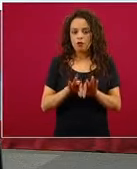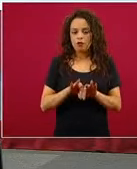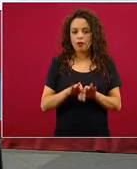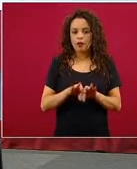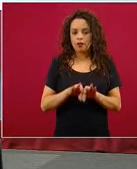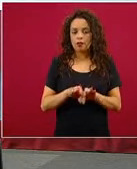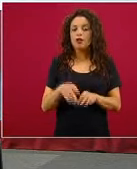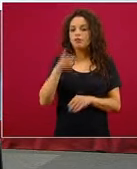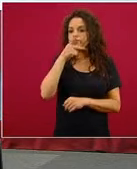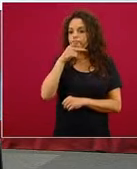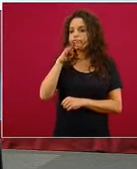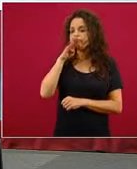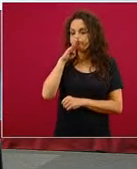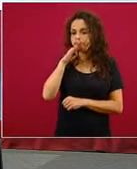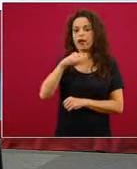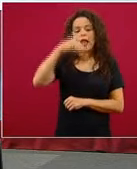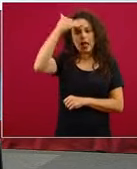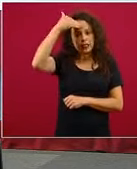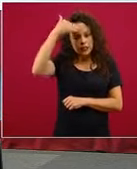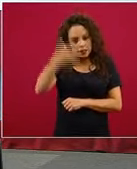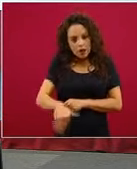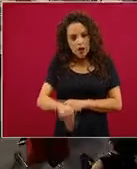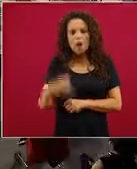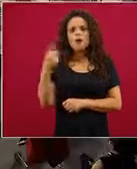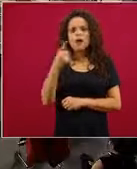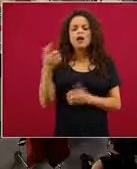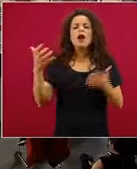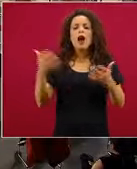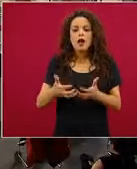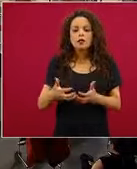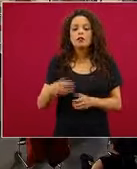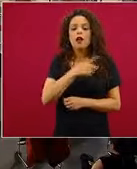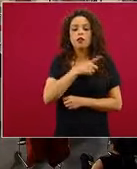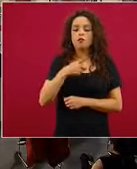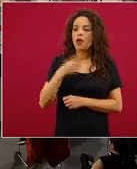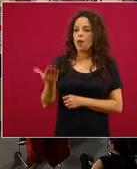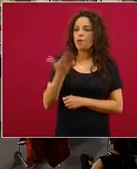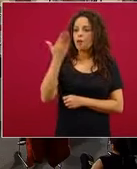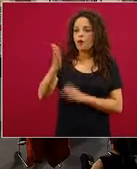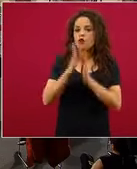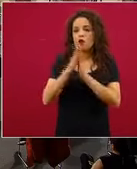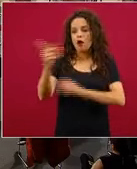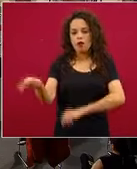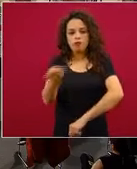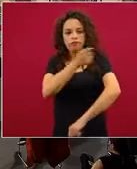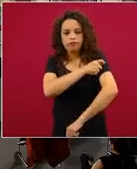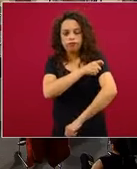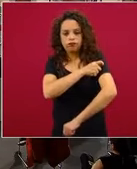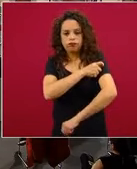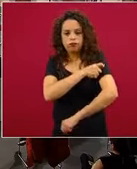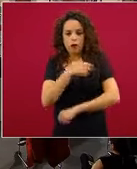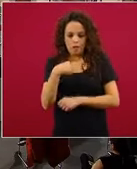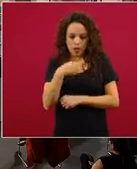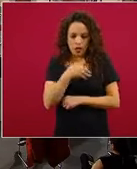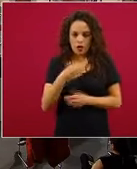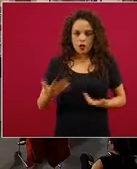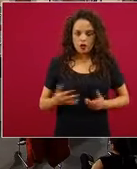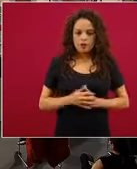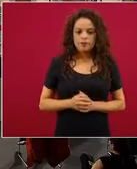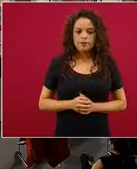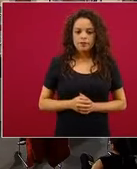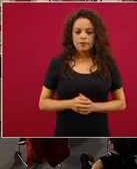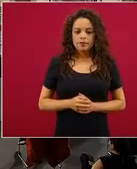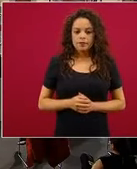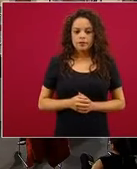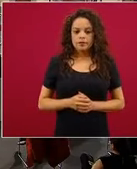como papás y como mamás, sepamos que debemos de solicitar que se le aplique la vacuna a mi niño. ¿Quiénes de nosotros, en